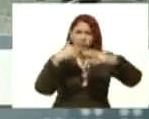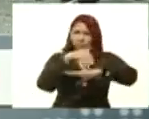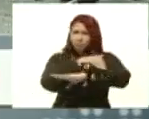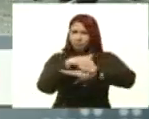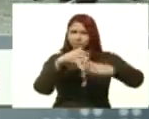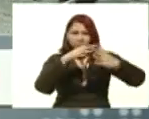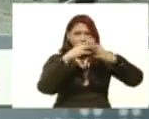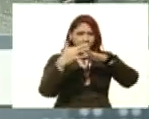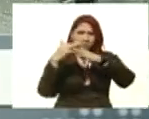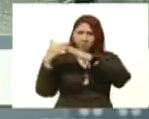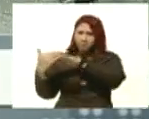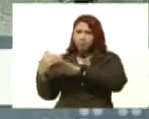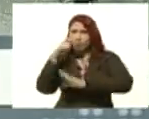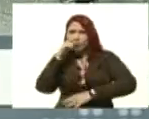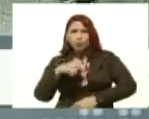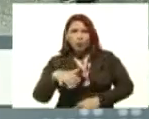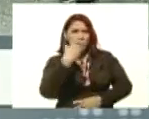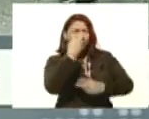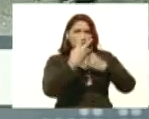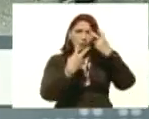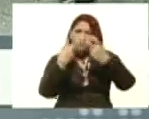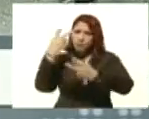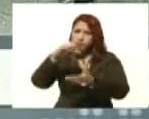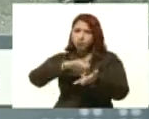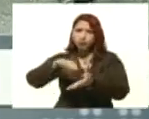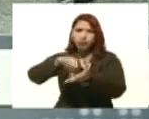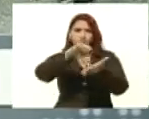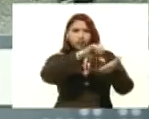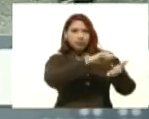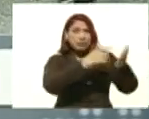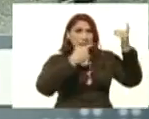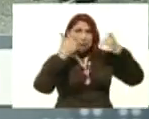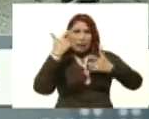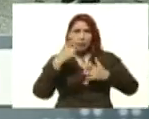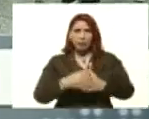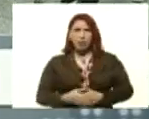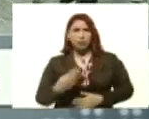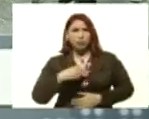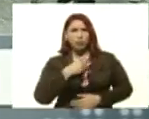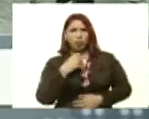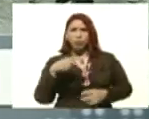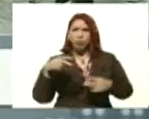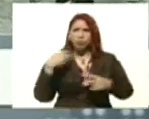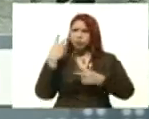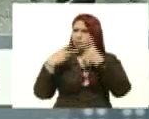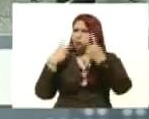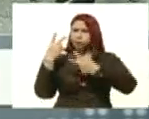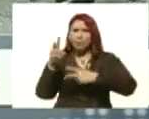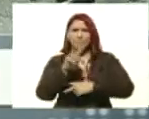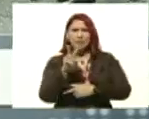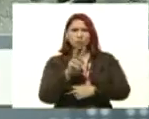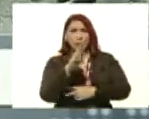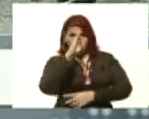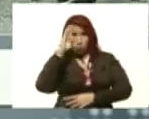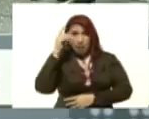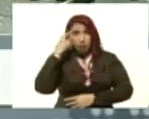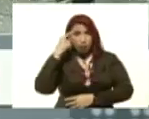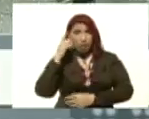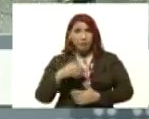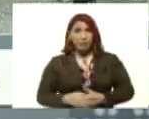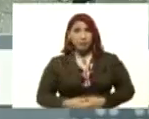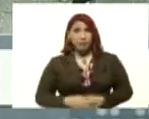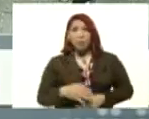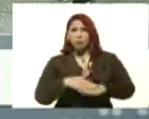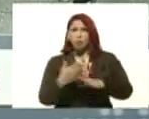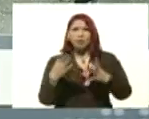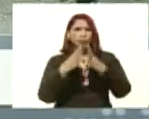barrio por barrio, pueblo por pueblo, ciudad por ciudad. Uno iba recorriendo Venezuela con el comandante Chávez, Diosdado lo sabe, porque estuvo en